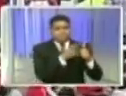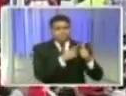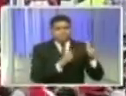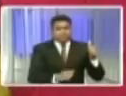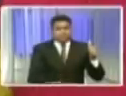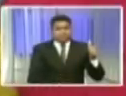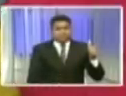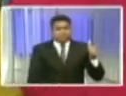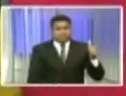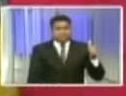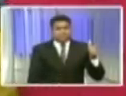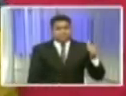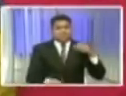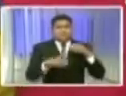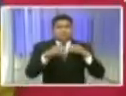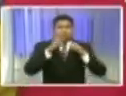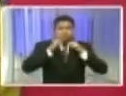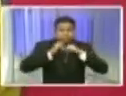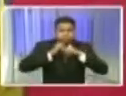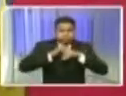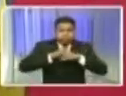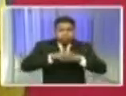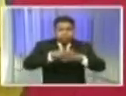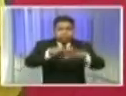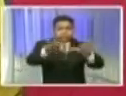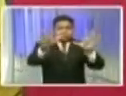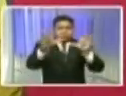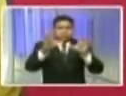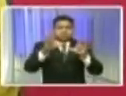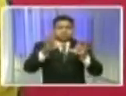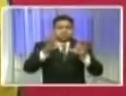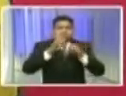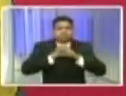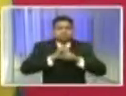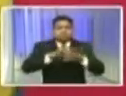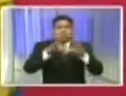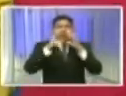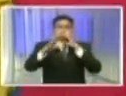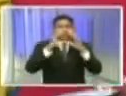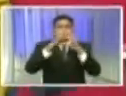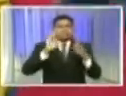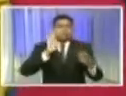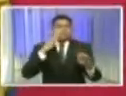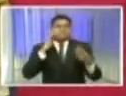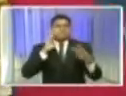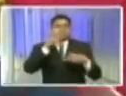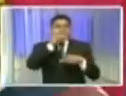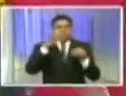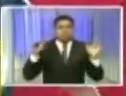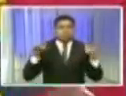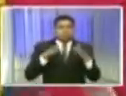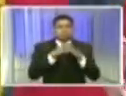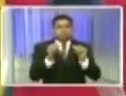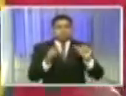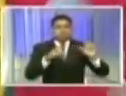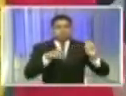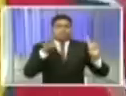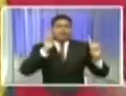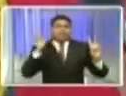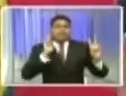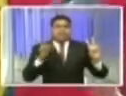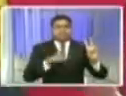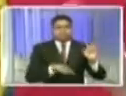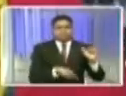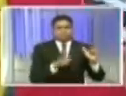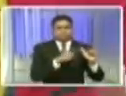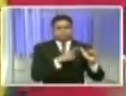Las redes comunicacionales. En las redes se me olvidó que ustedes llamen a la radio. Porque las radios